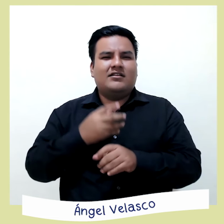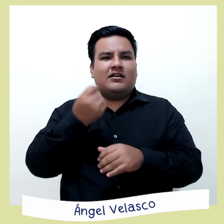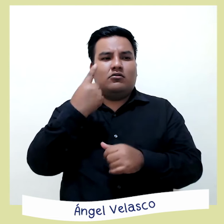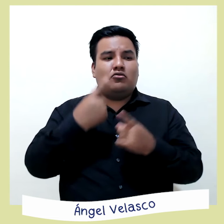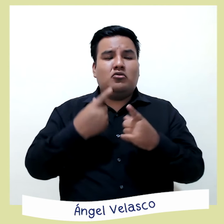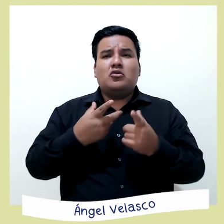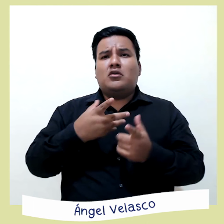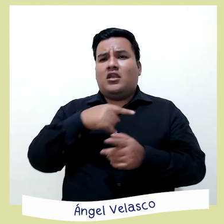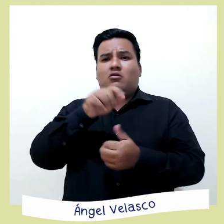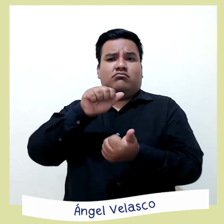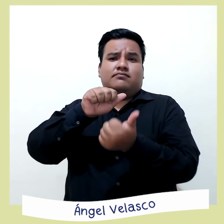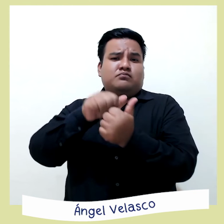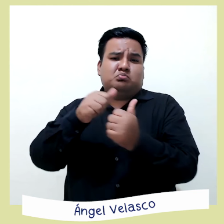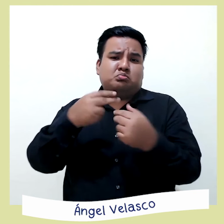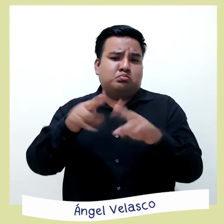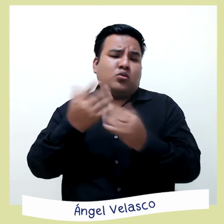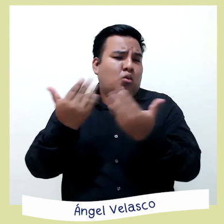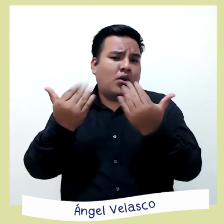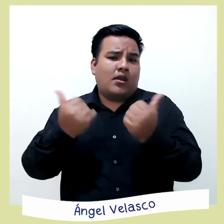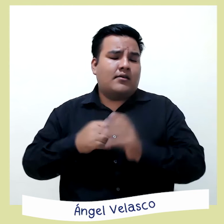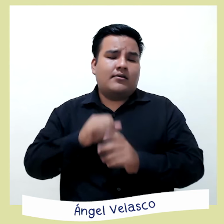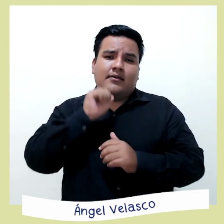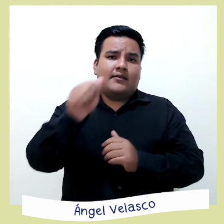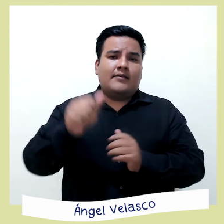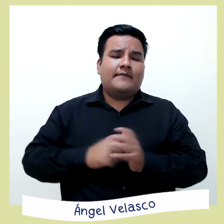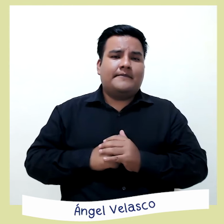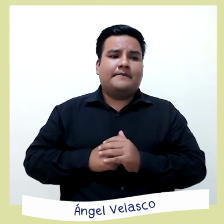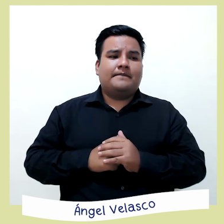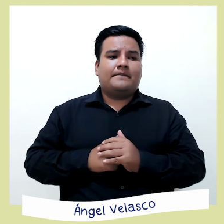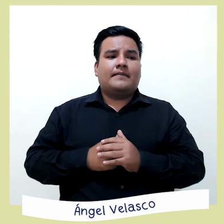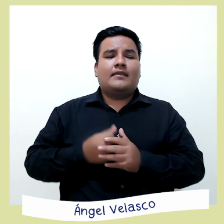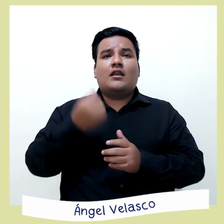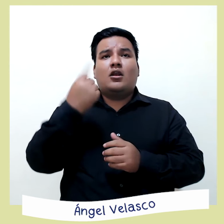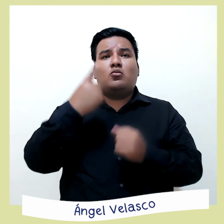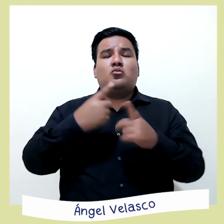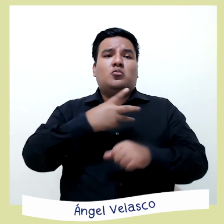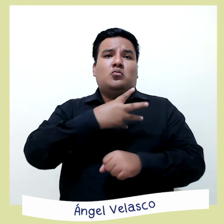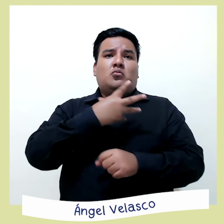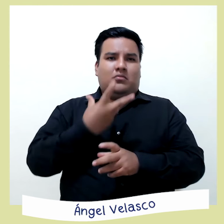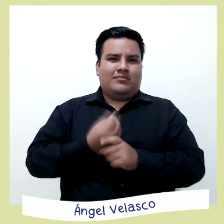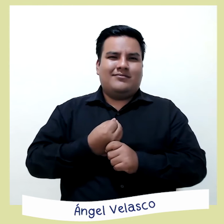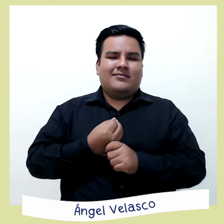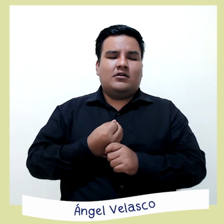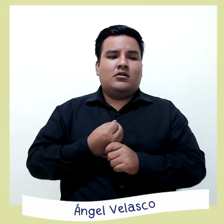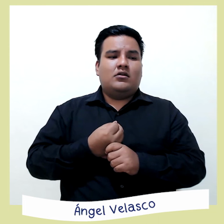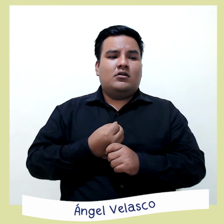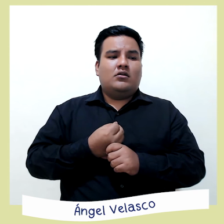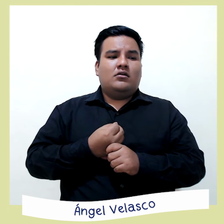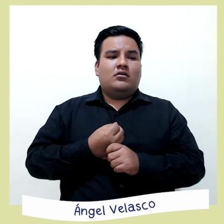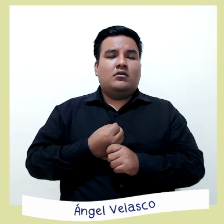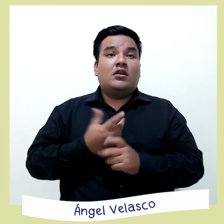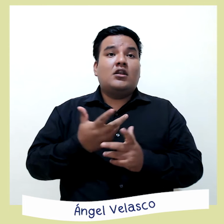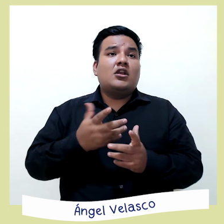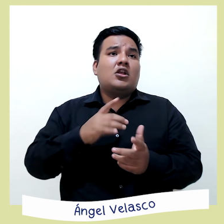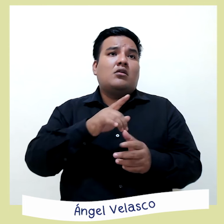únicamente orientación sexual. Puede existir personas trans que no tienen ninguna relación